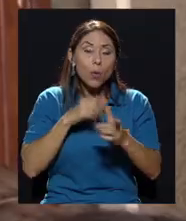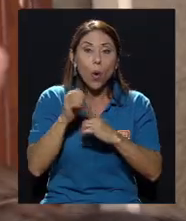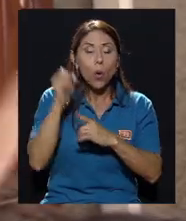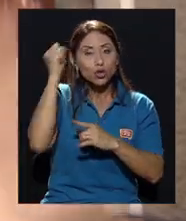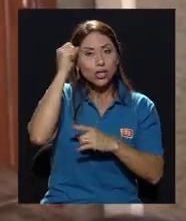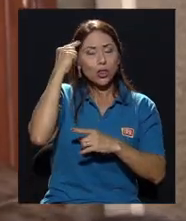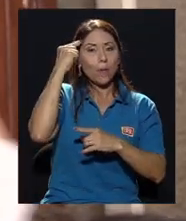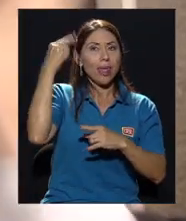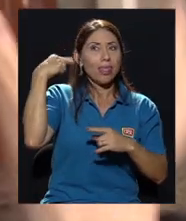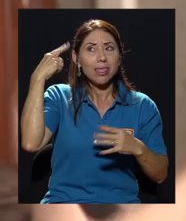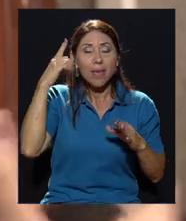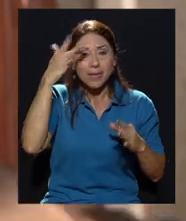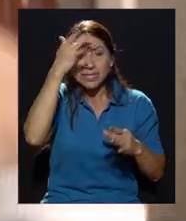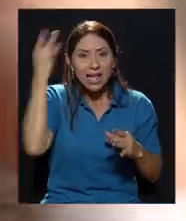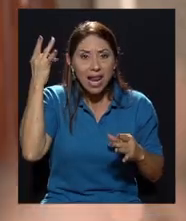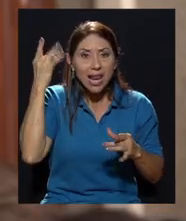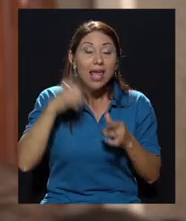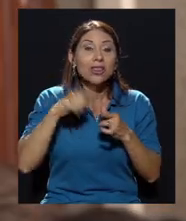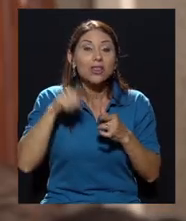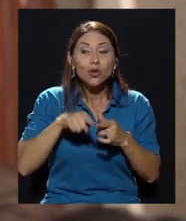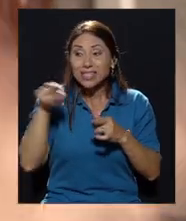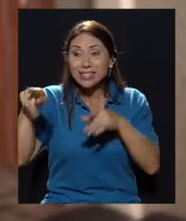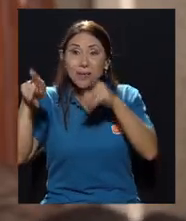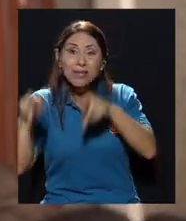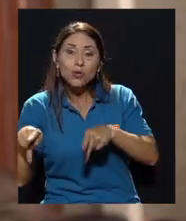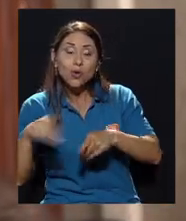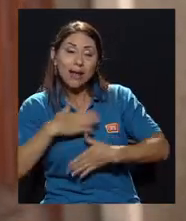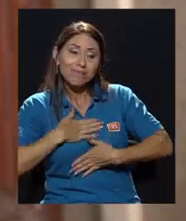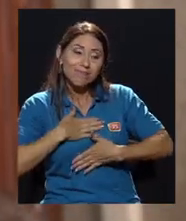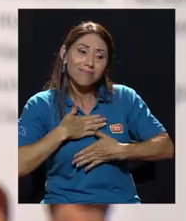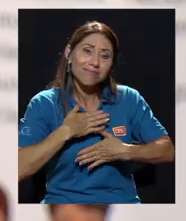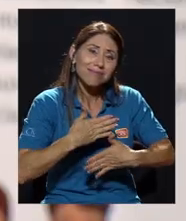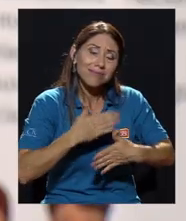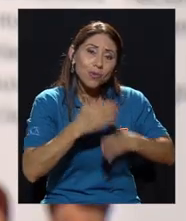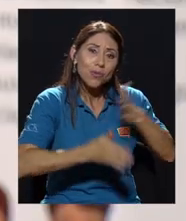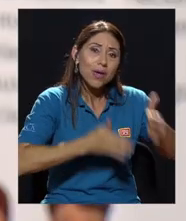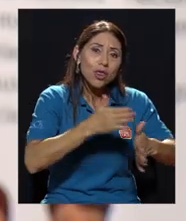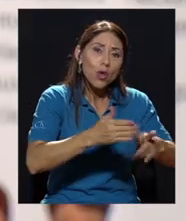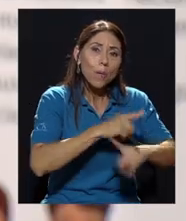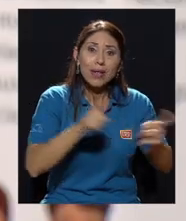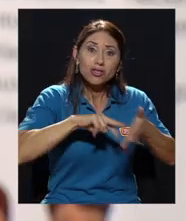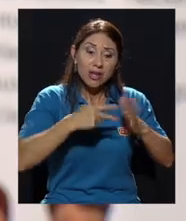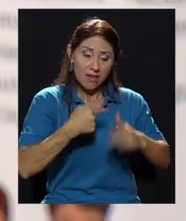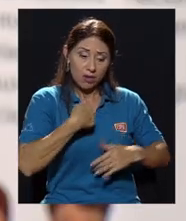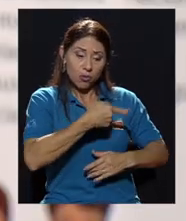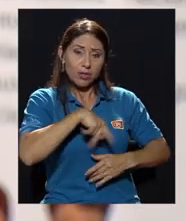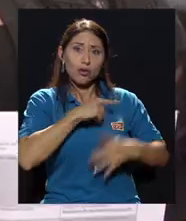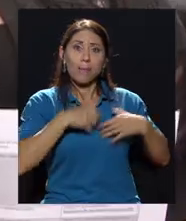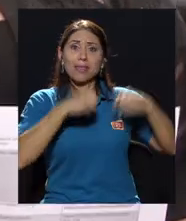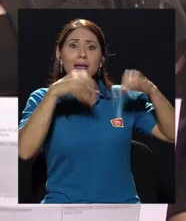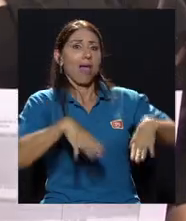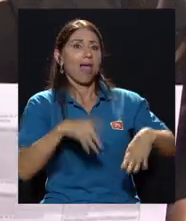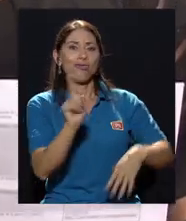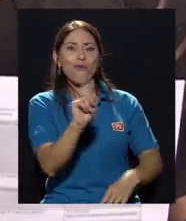demencial. Y se puede cuidar de una manera tal en que se entrega el cuidado sin implicar una renuncia absoluta a las necesidades